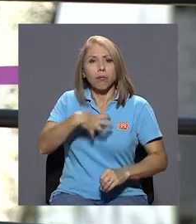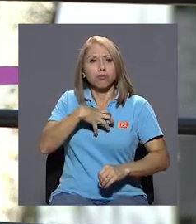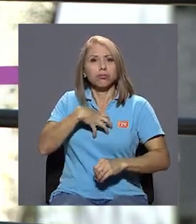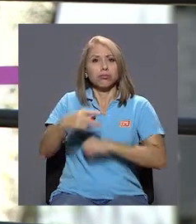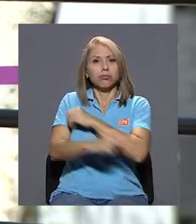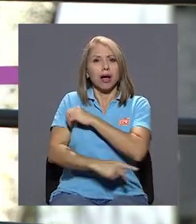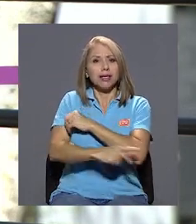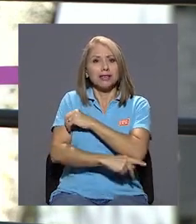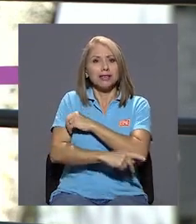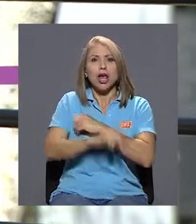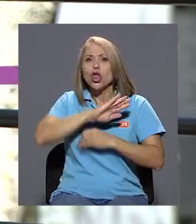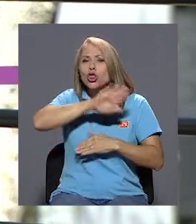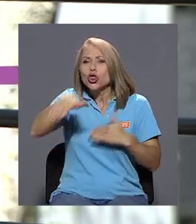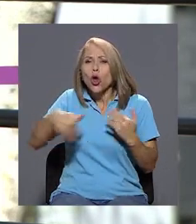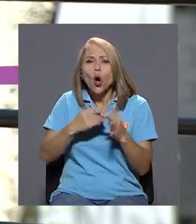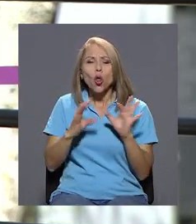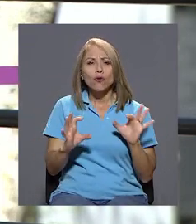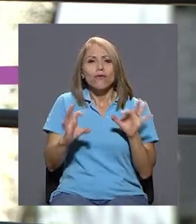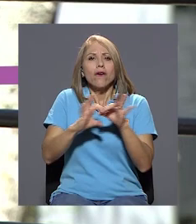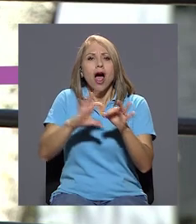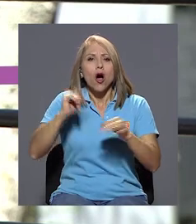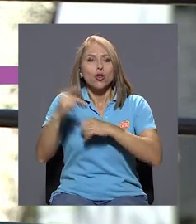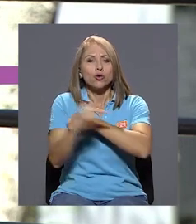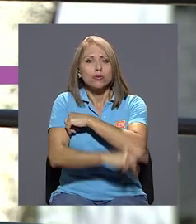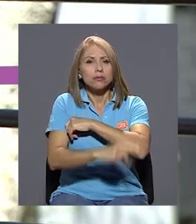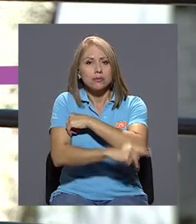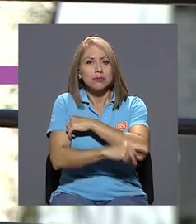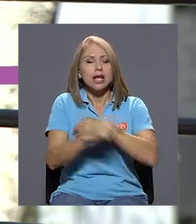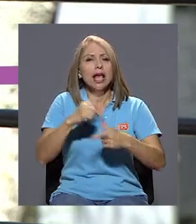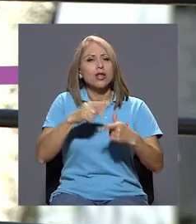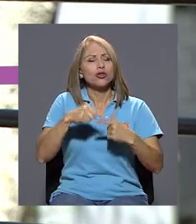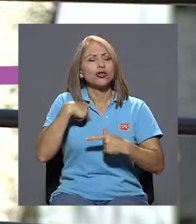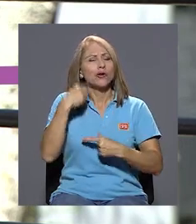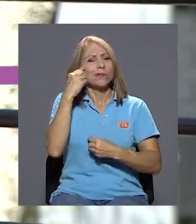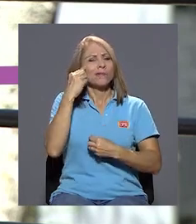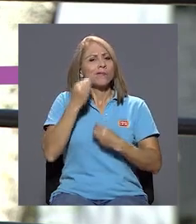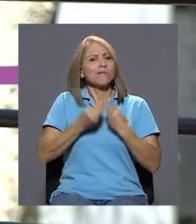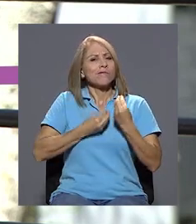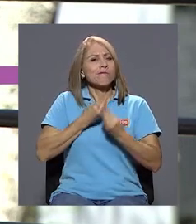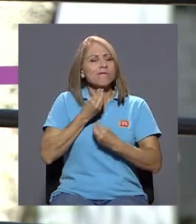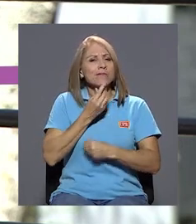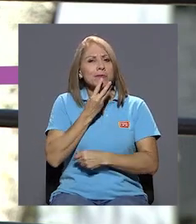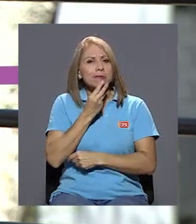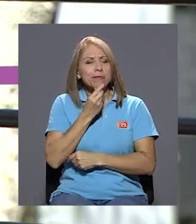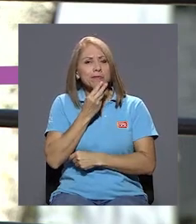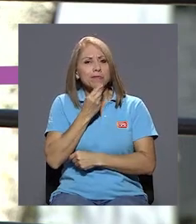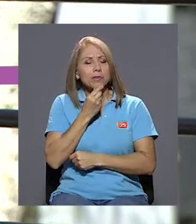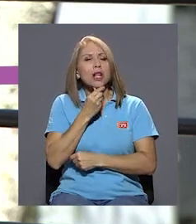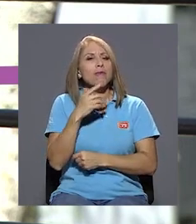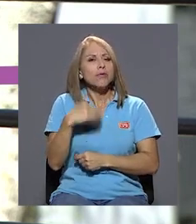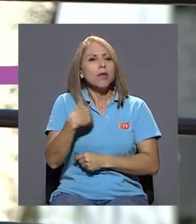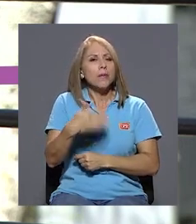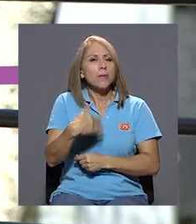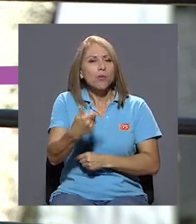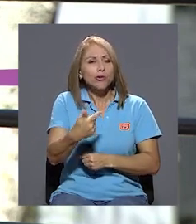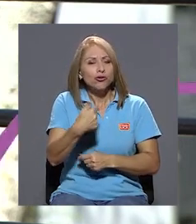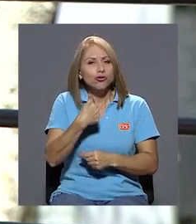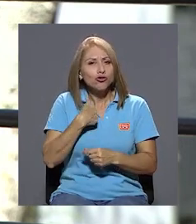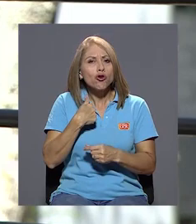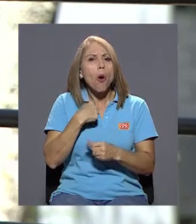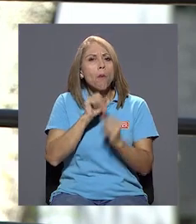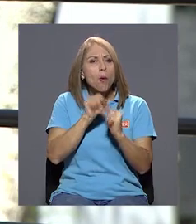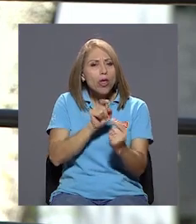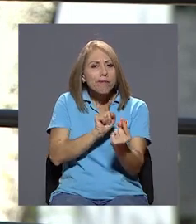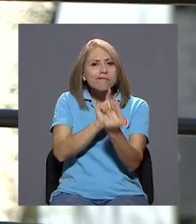países. Entonces ahí me quedó la semillita y bueno, luego tuve un acercamiento con